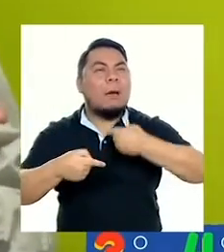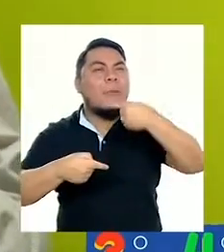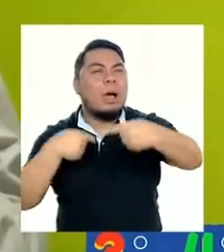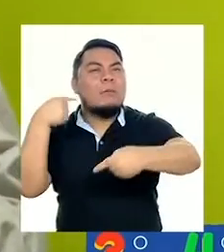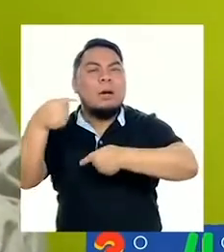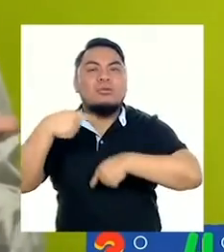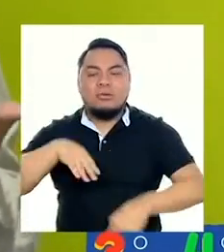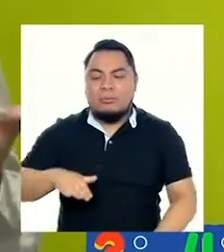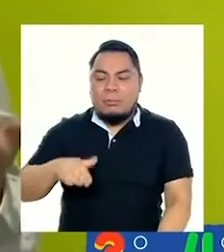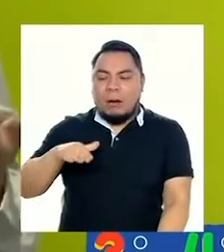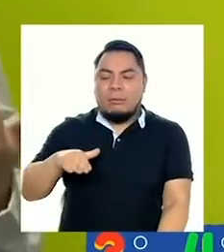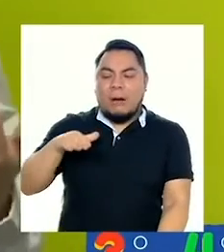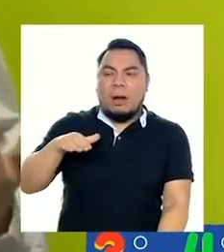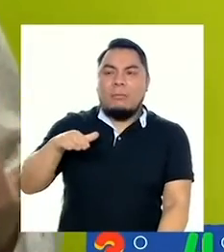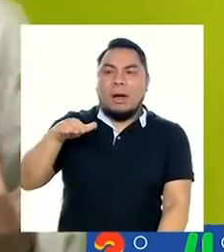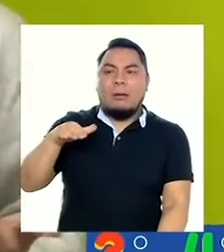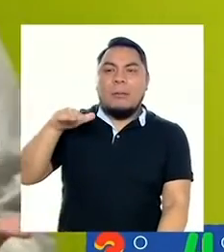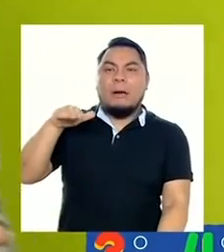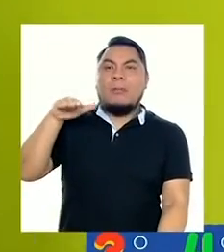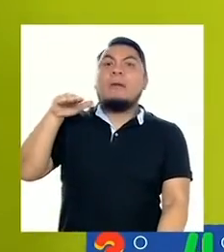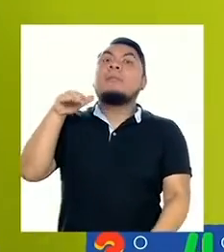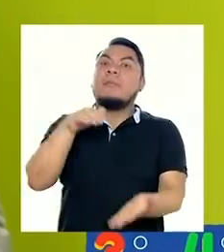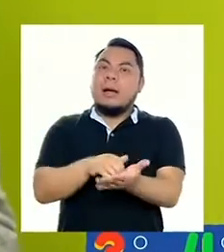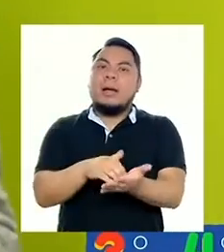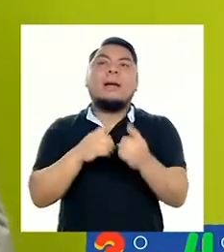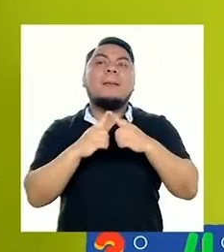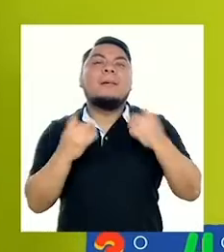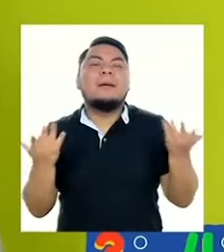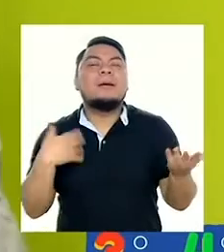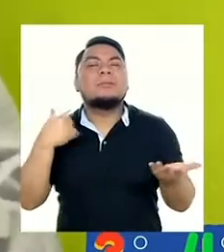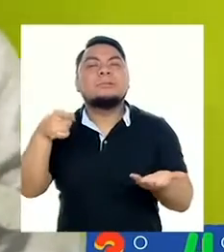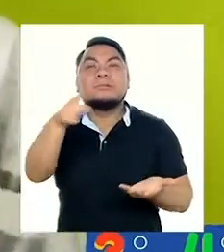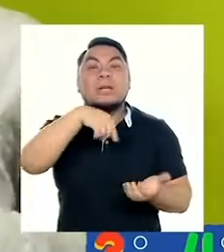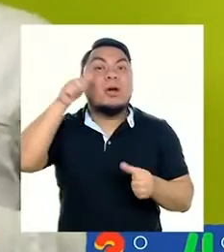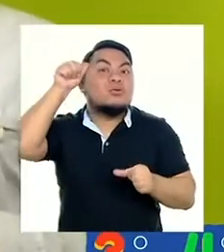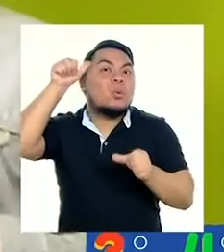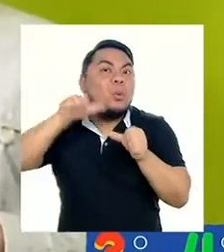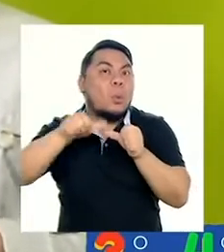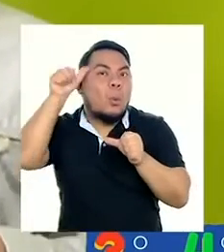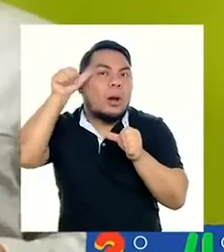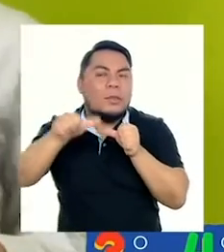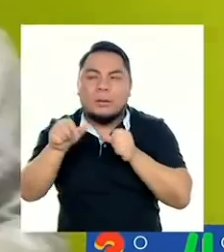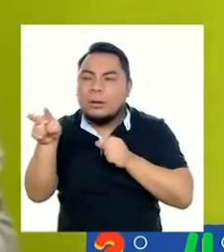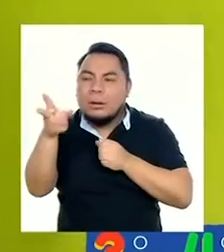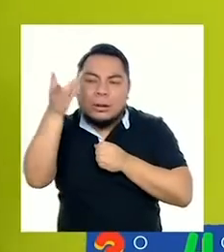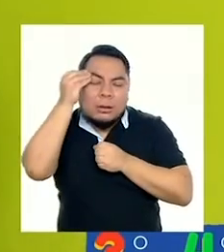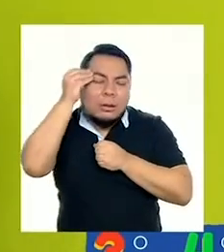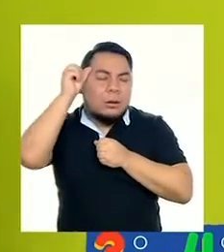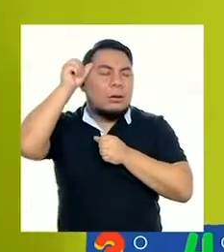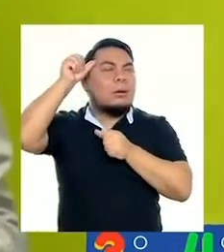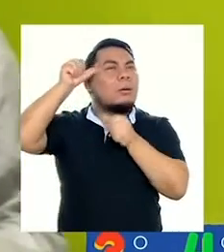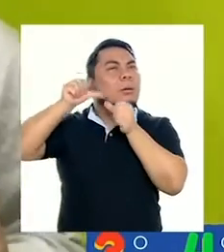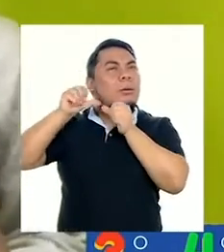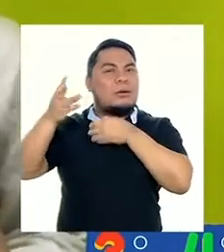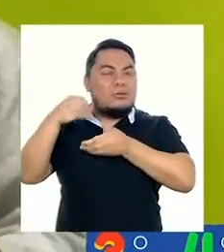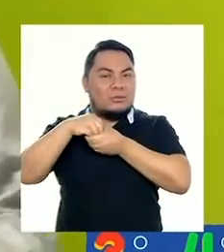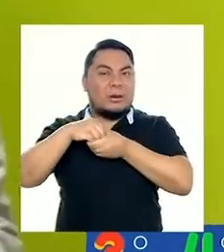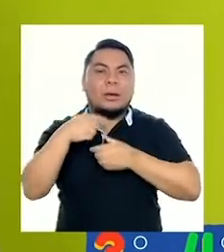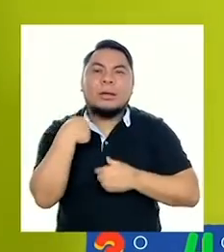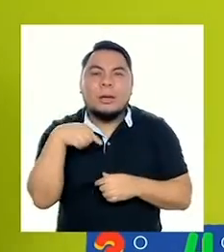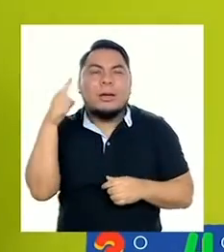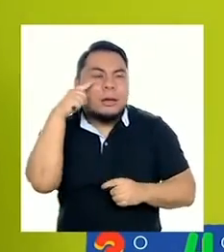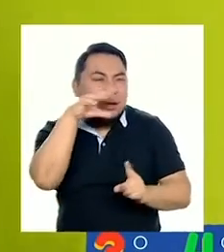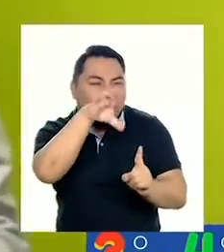vamos creciendo cada vez más, pero los recuerdos se quedan con nosotros. He comenzado a